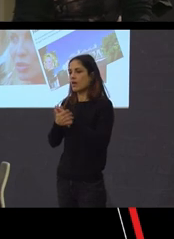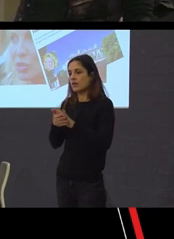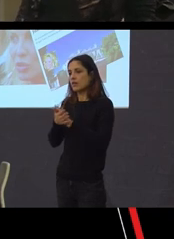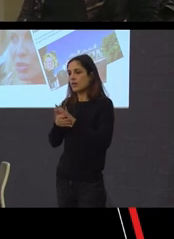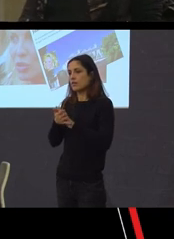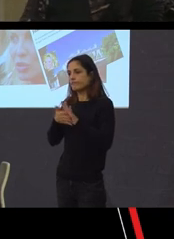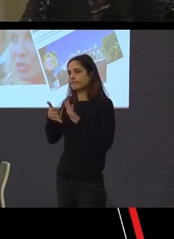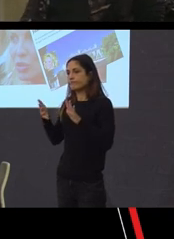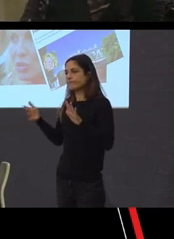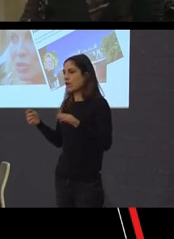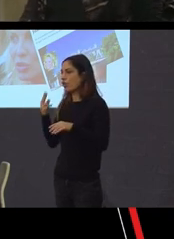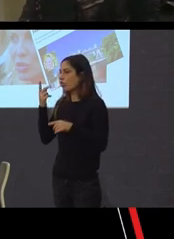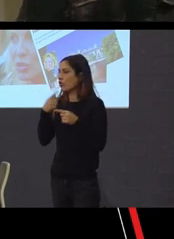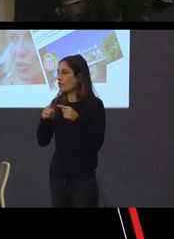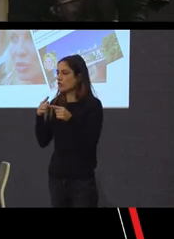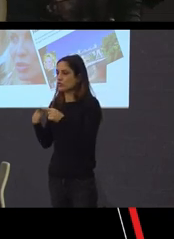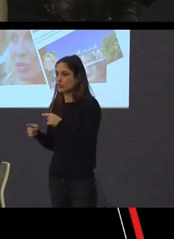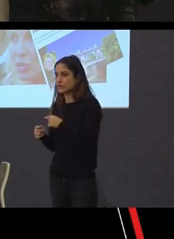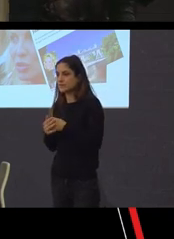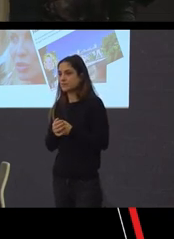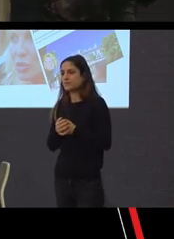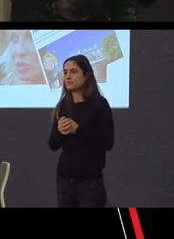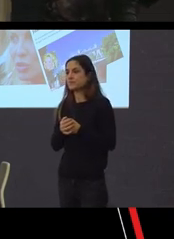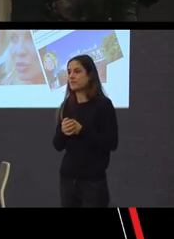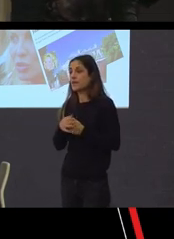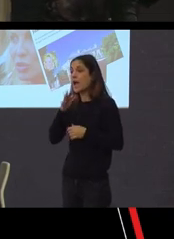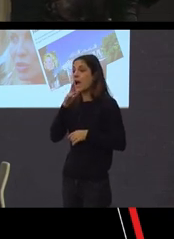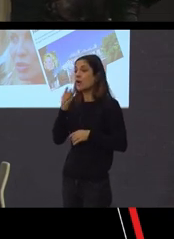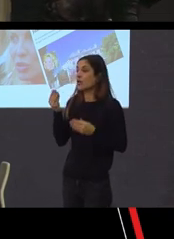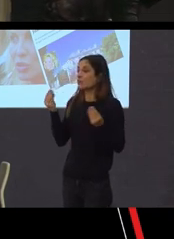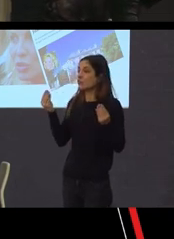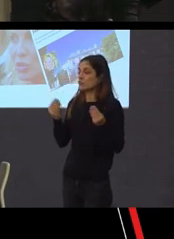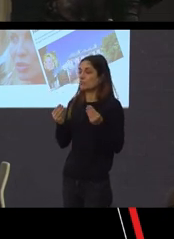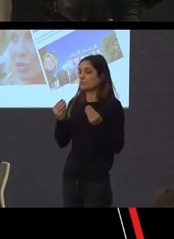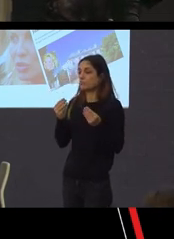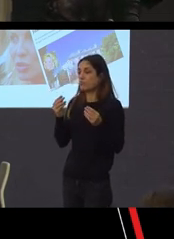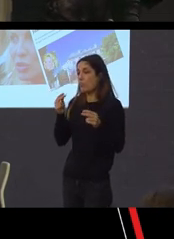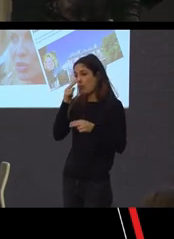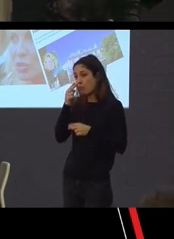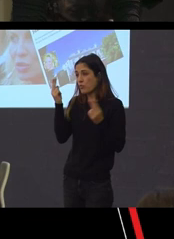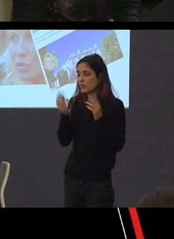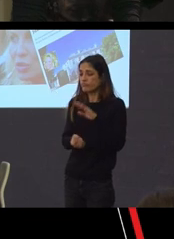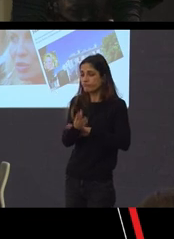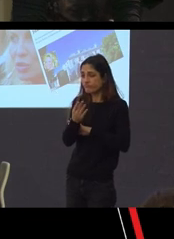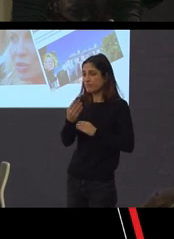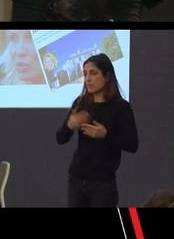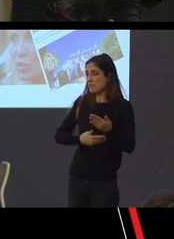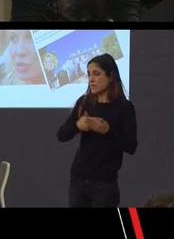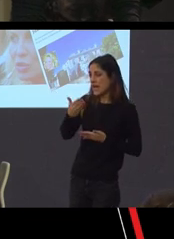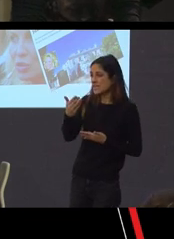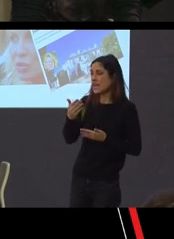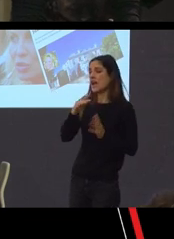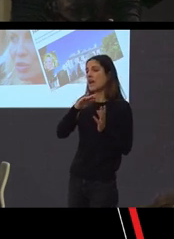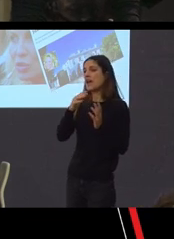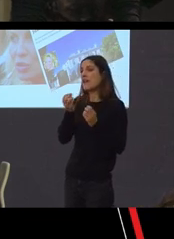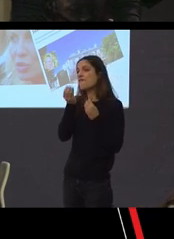máis. Ainda que agora está saindo moito na prensa por novas informacións, que